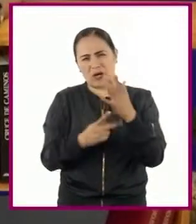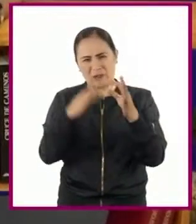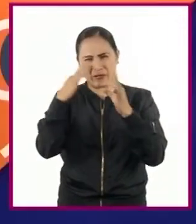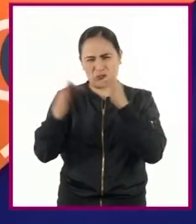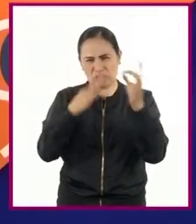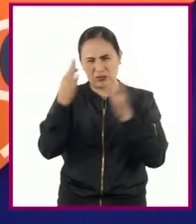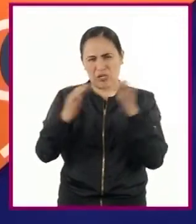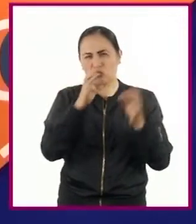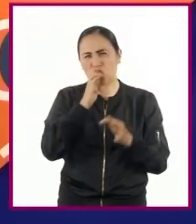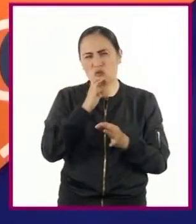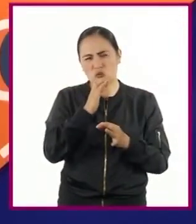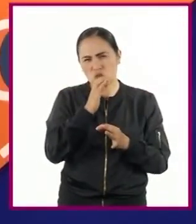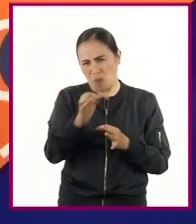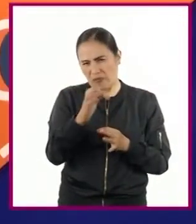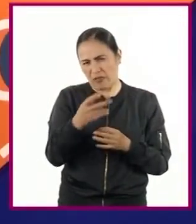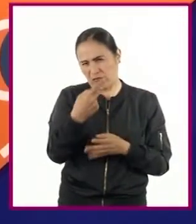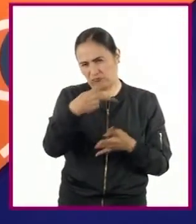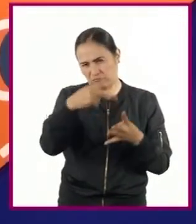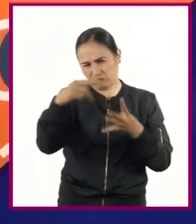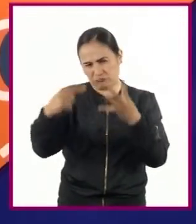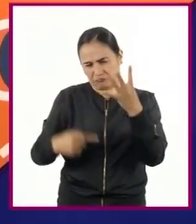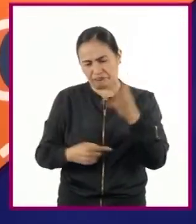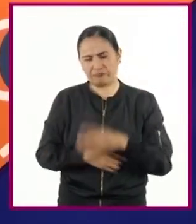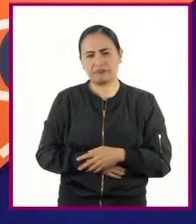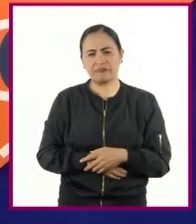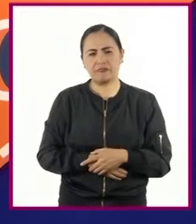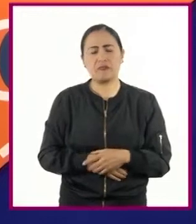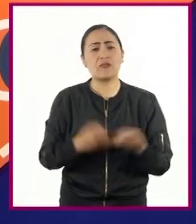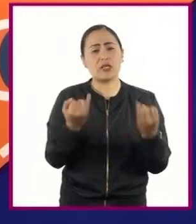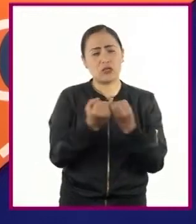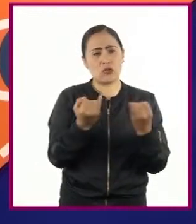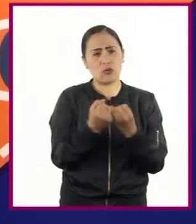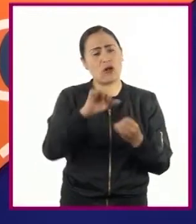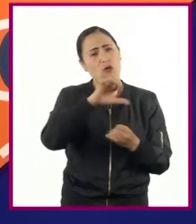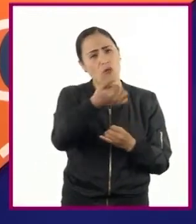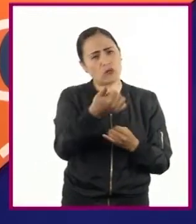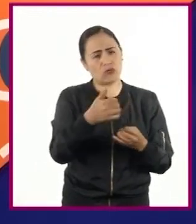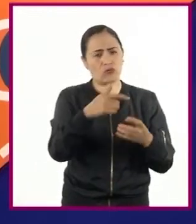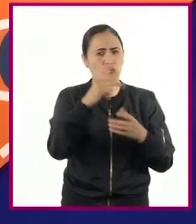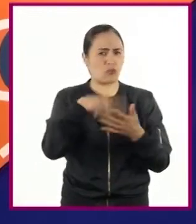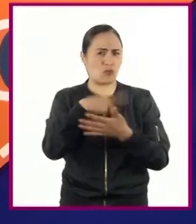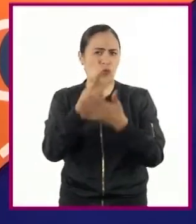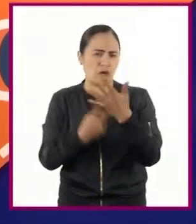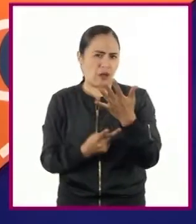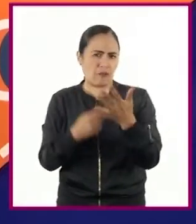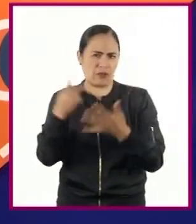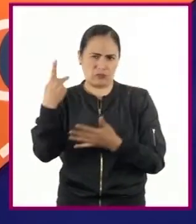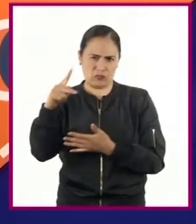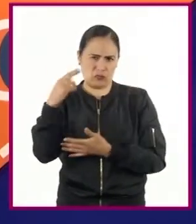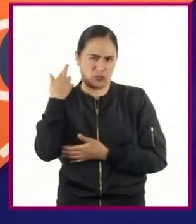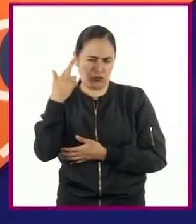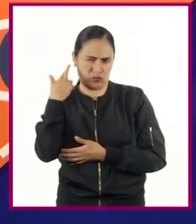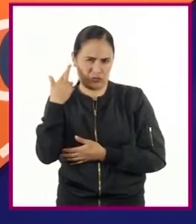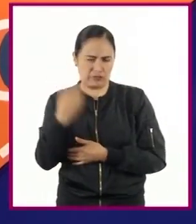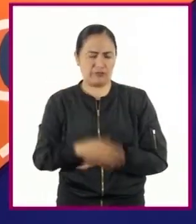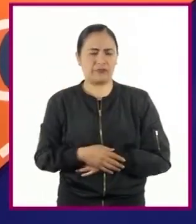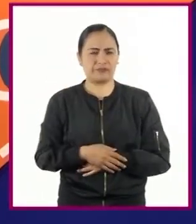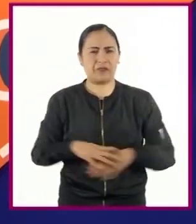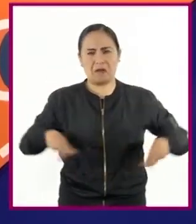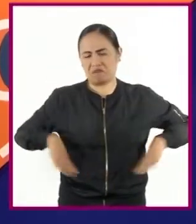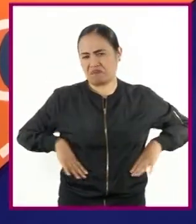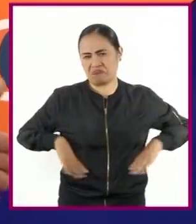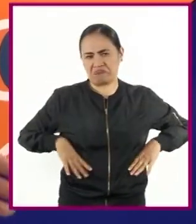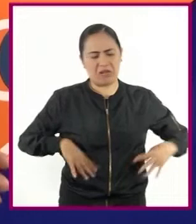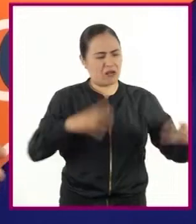noticiosos. De igual manera, suceden los programas de otros géneros, por lo que el lenguaje debe y tiene que ser adaptado de